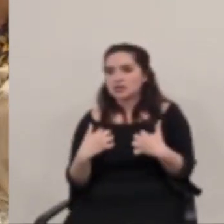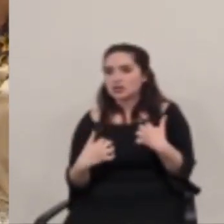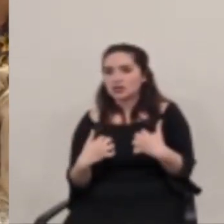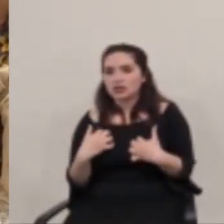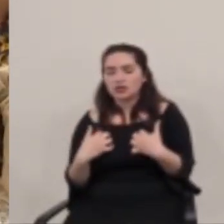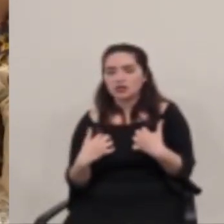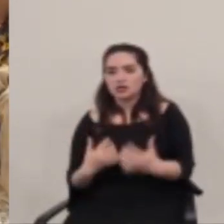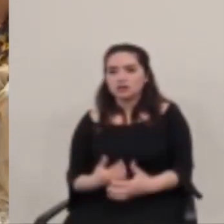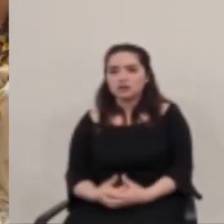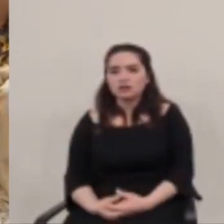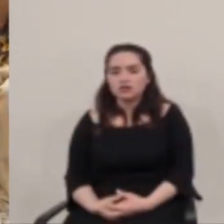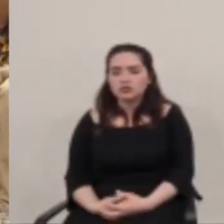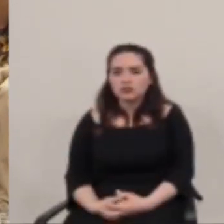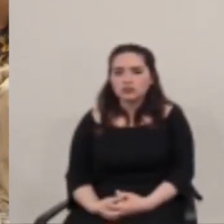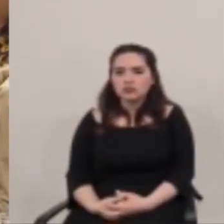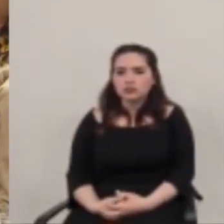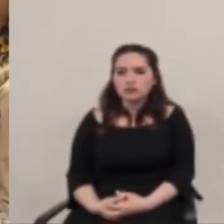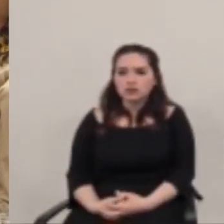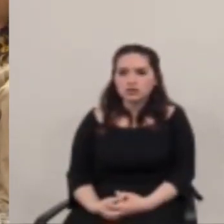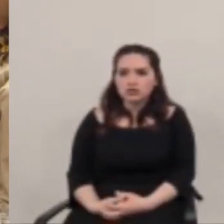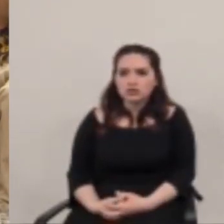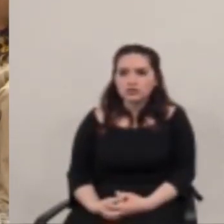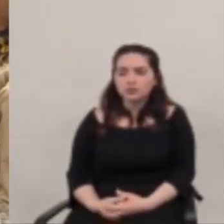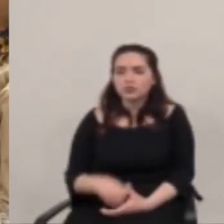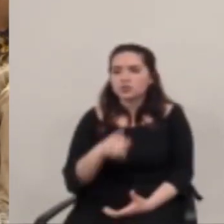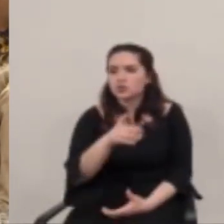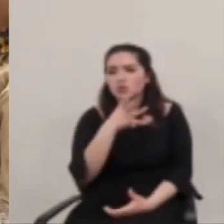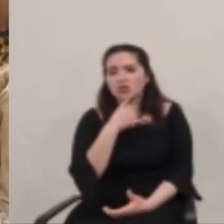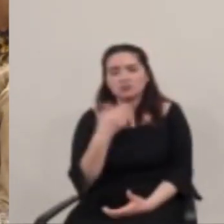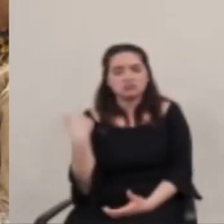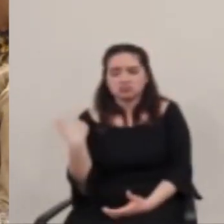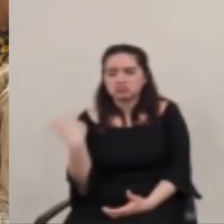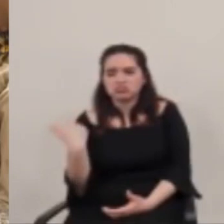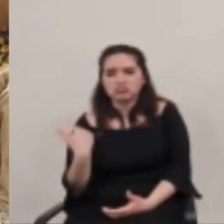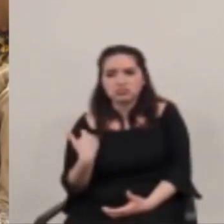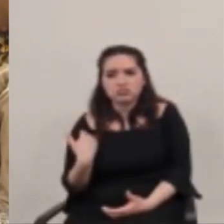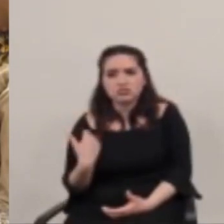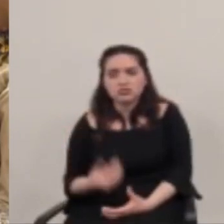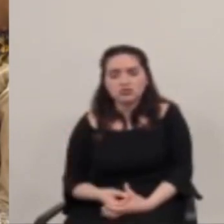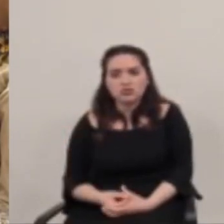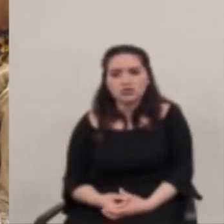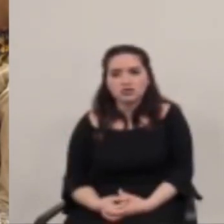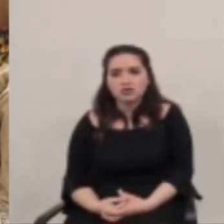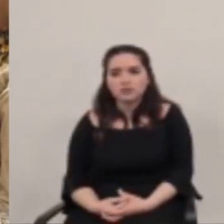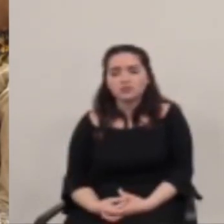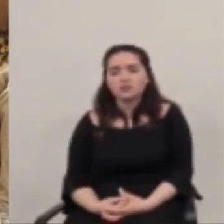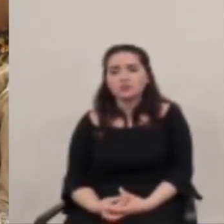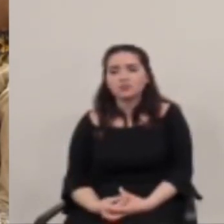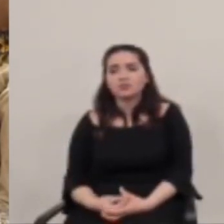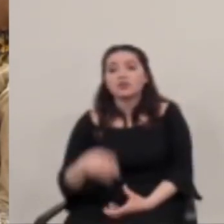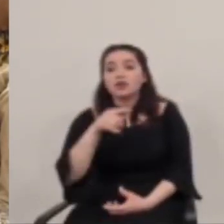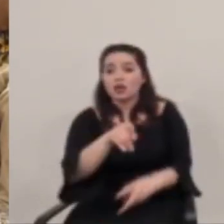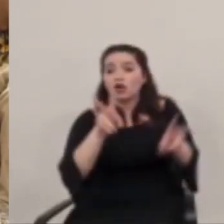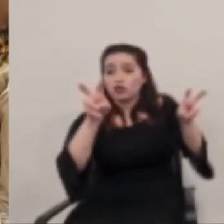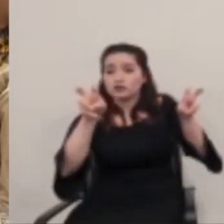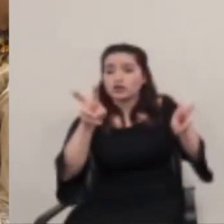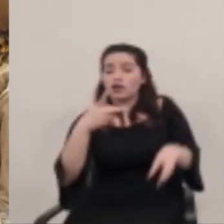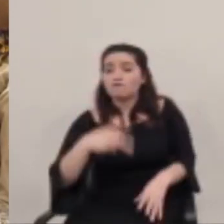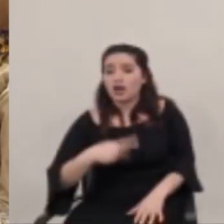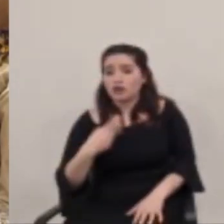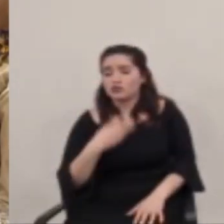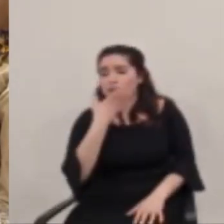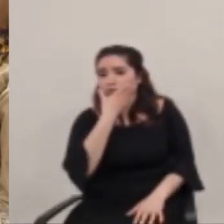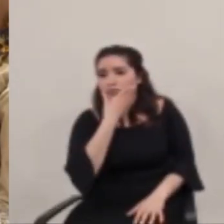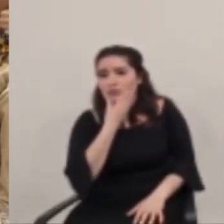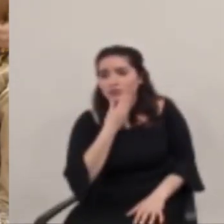enrabia. ¿Estés tú o no estés tú? Y eso, ella lo consideró valioso, muy lindo. A mí